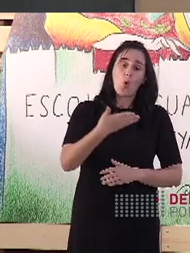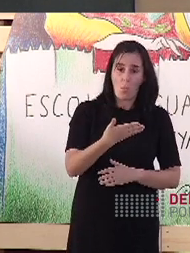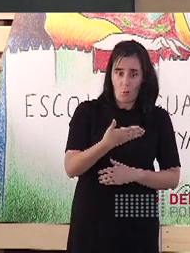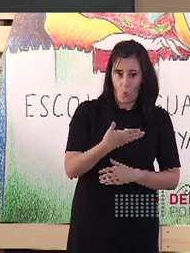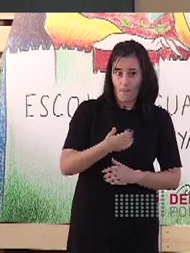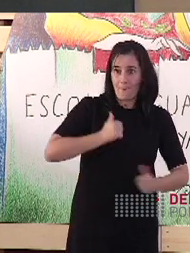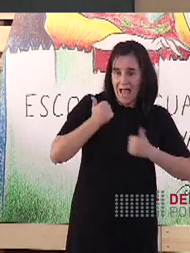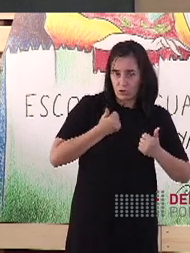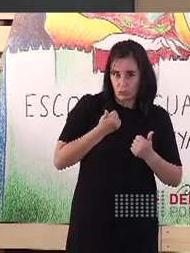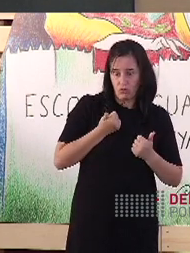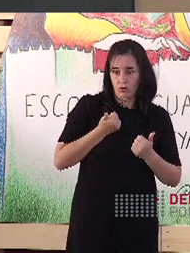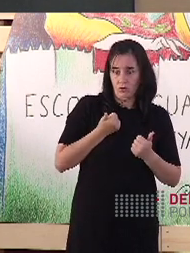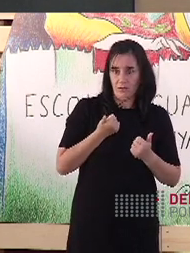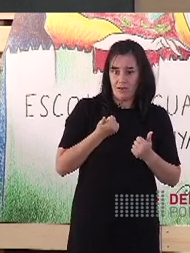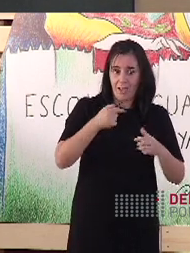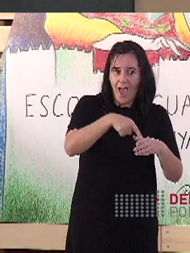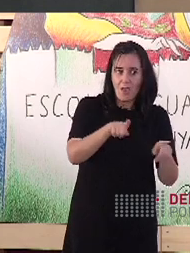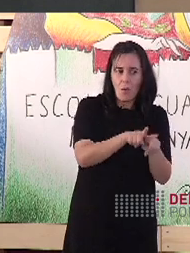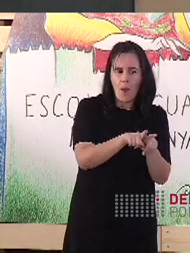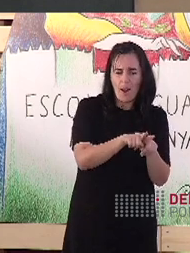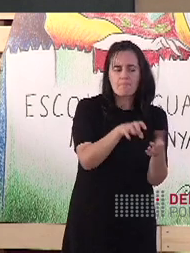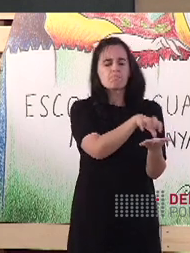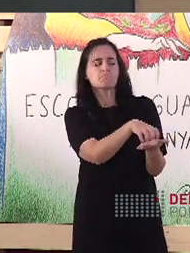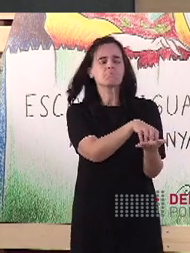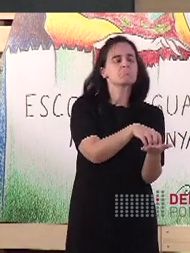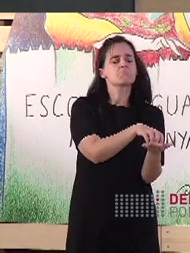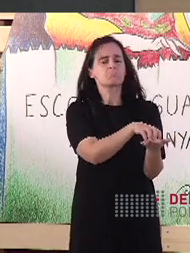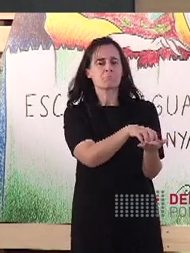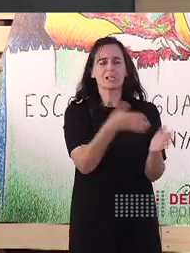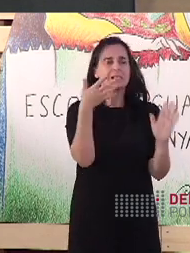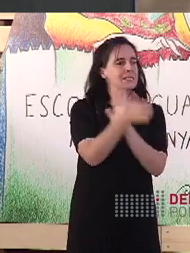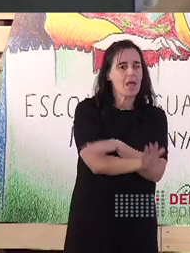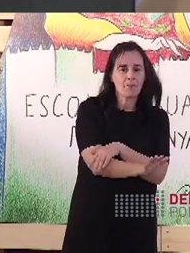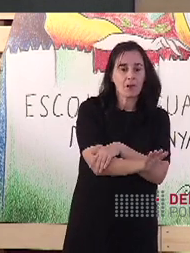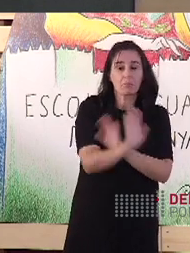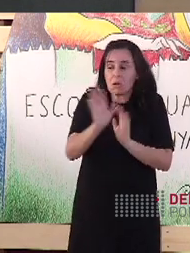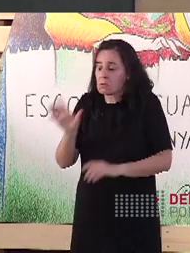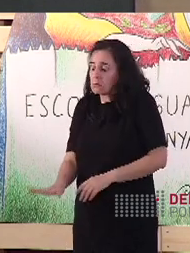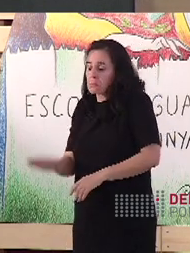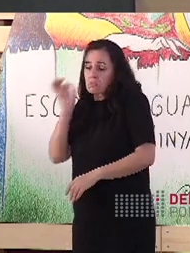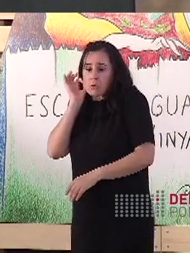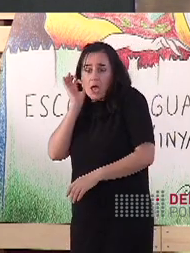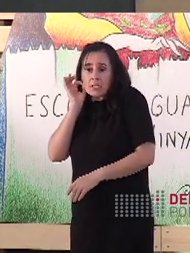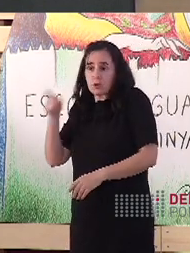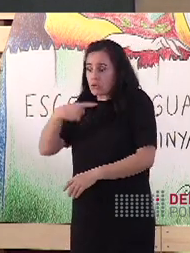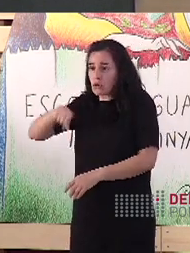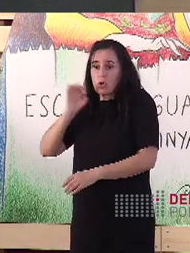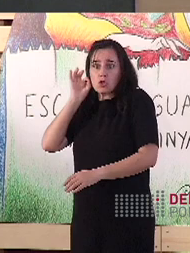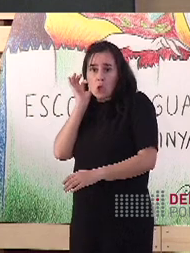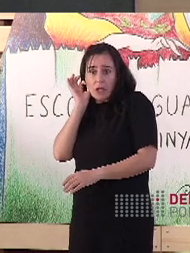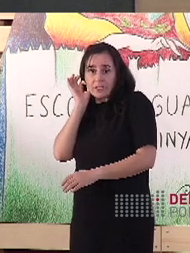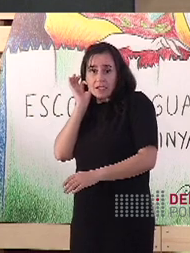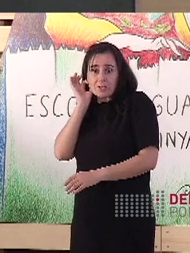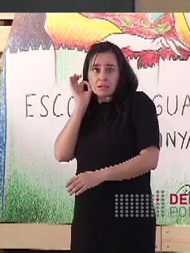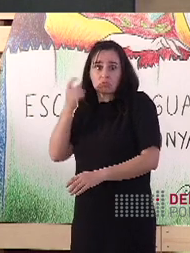club que siempre está en tela de juicio. Y si no, a las pruebas me remito. Mientras que a nosotras, a todas nosotras, si hacemos el